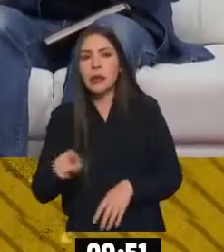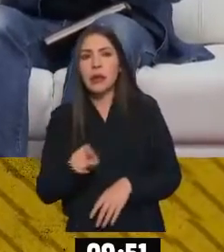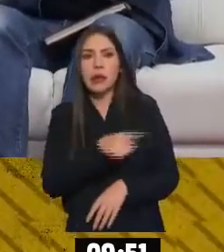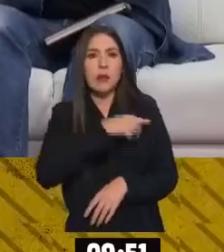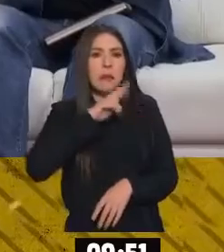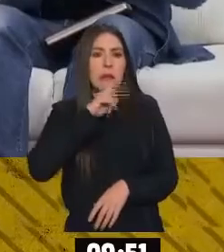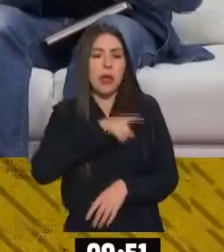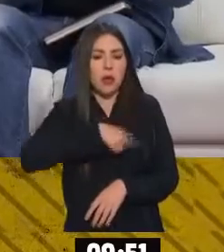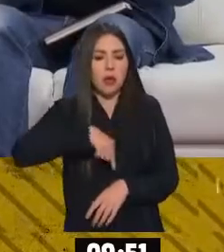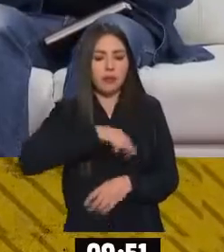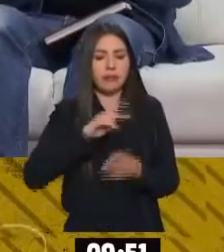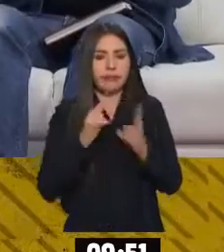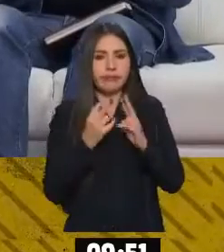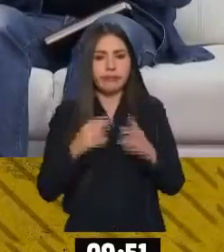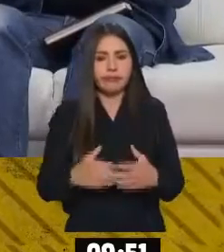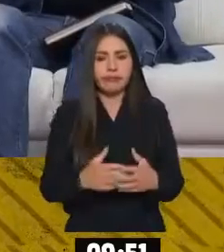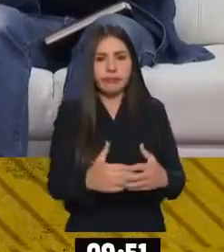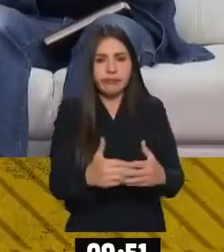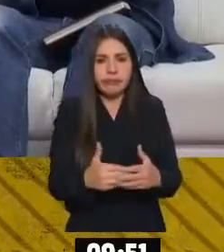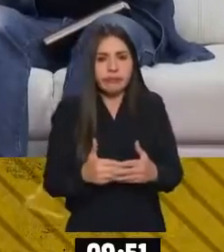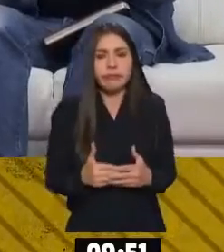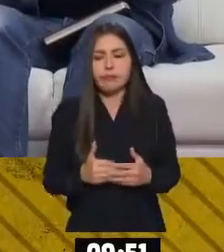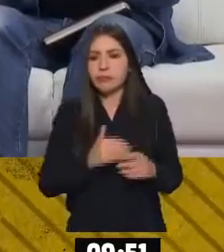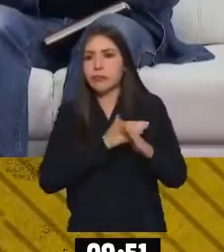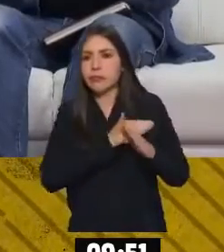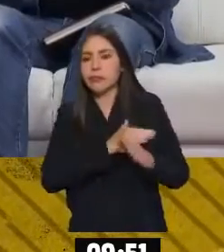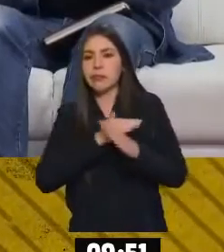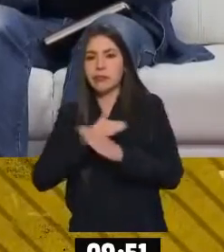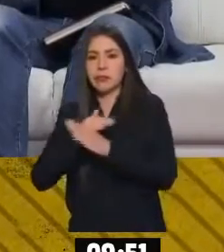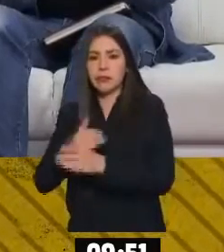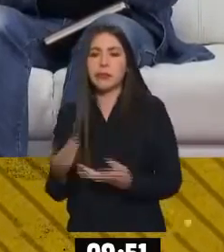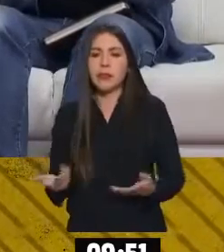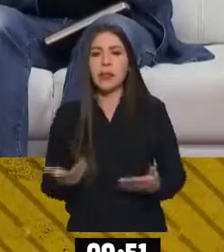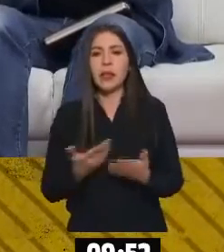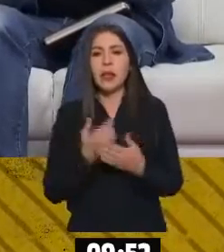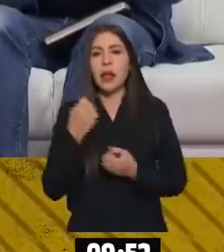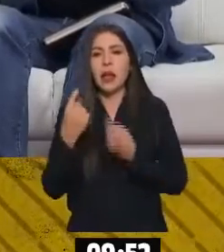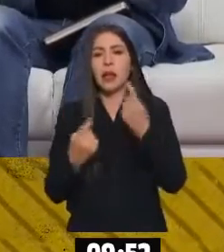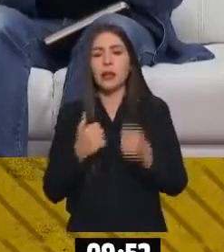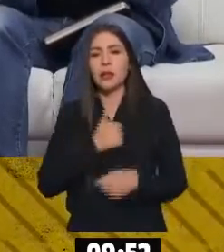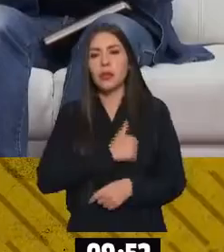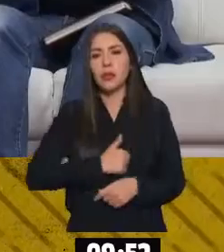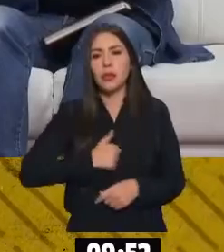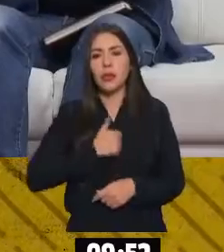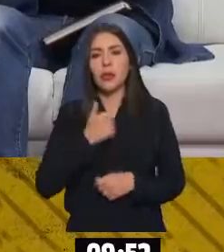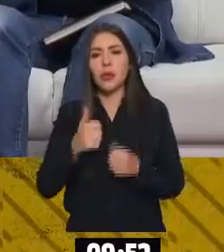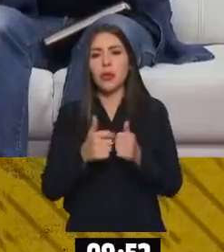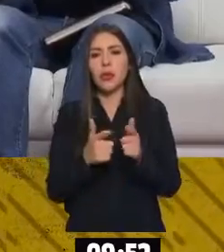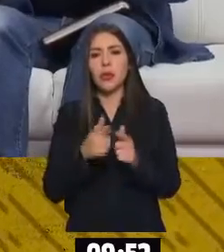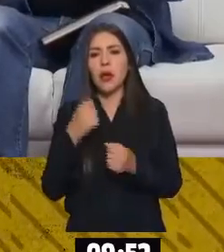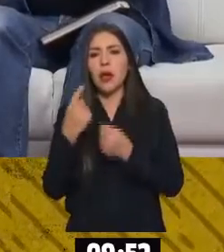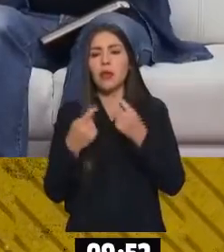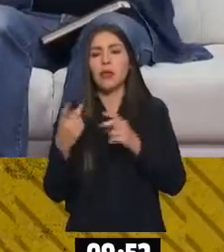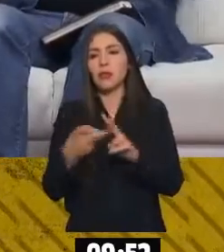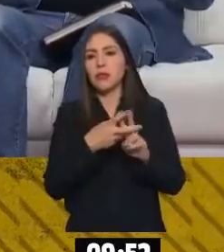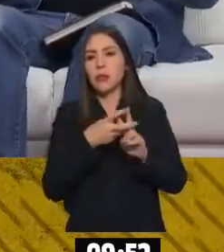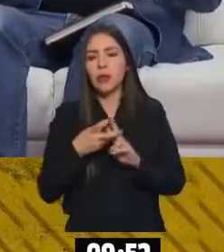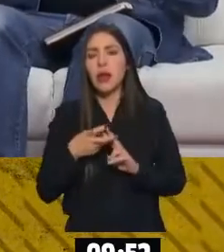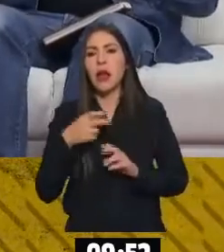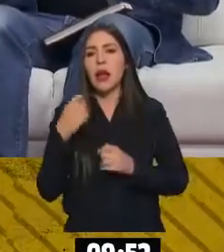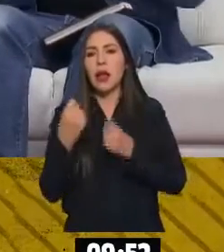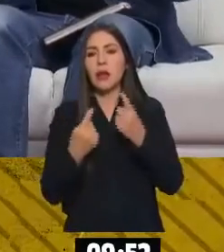estos grupos lamentablemente también, no todos, por supuesto, son penetrados, son usurpados. Y si no es con por el un gobierno, proyecto,